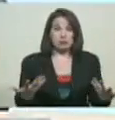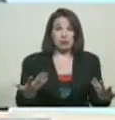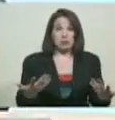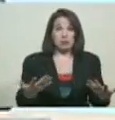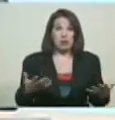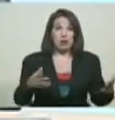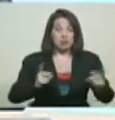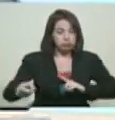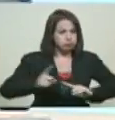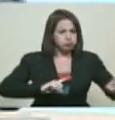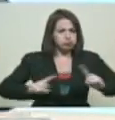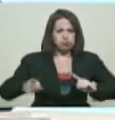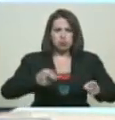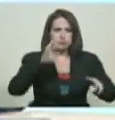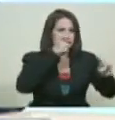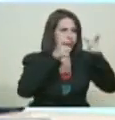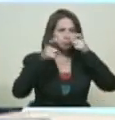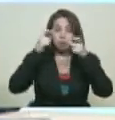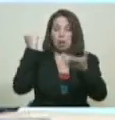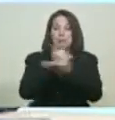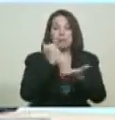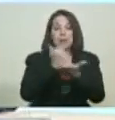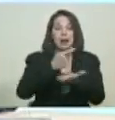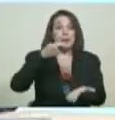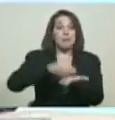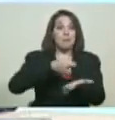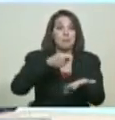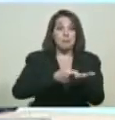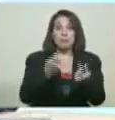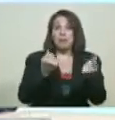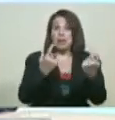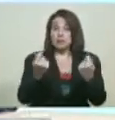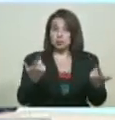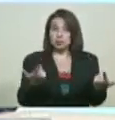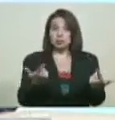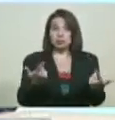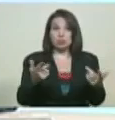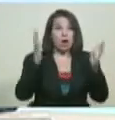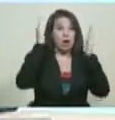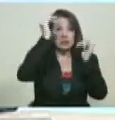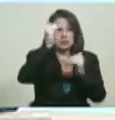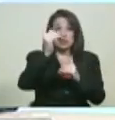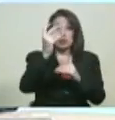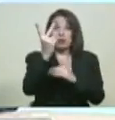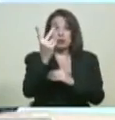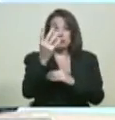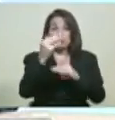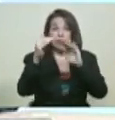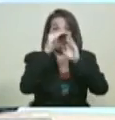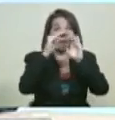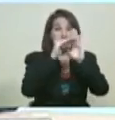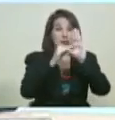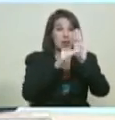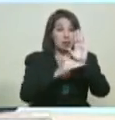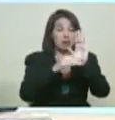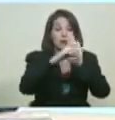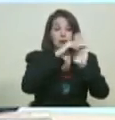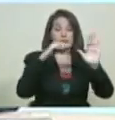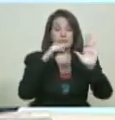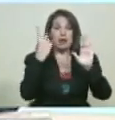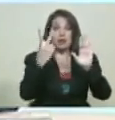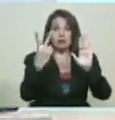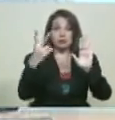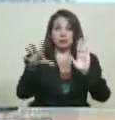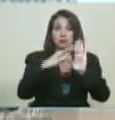comercialización y la fijación de precios yo me concentraría en la línea 2 con mucha fuerza compañero